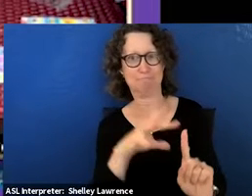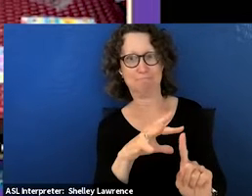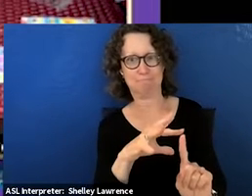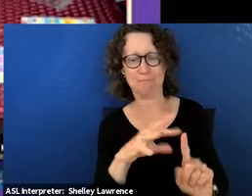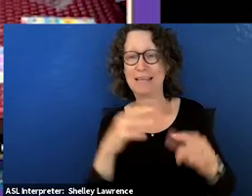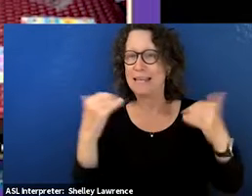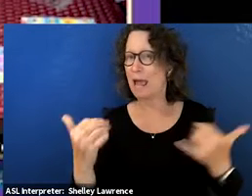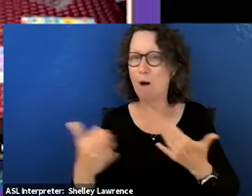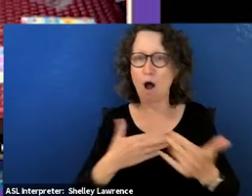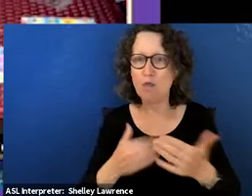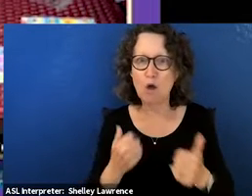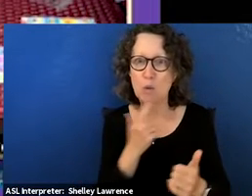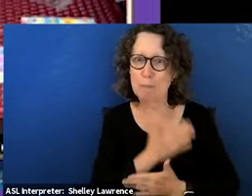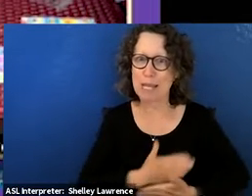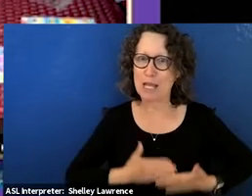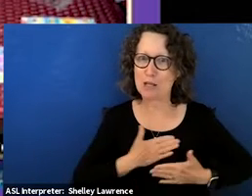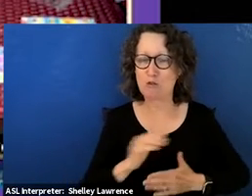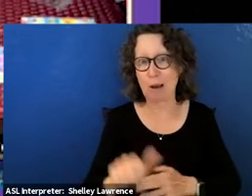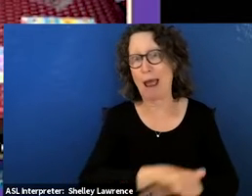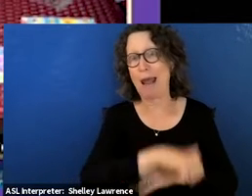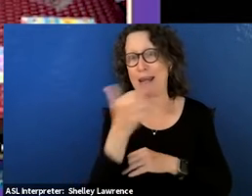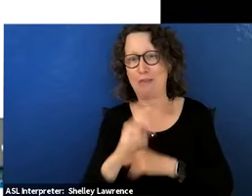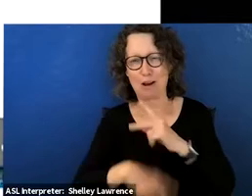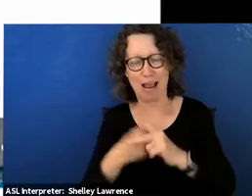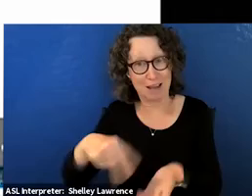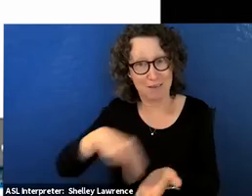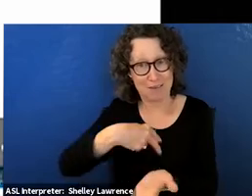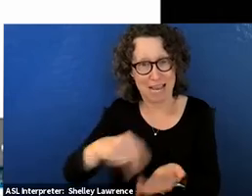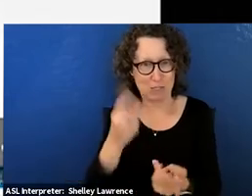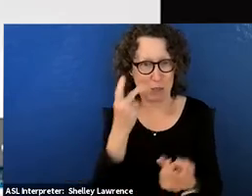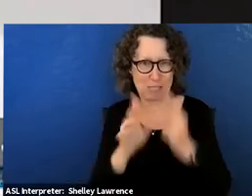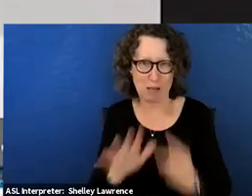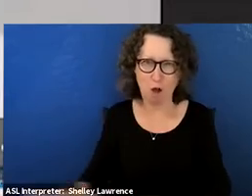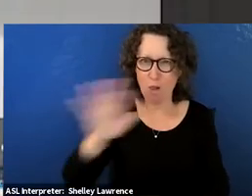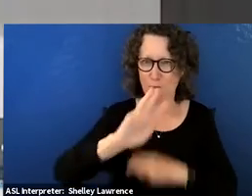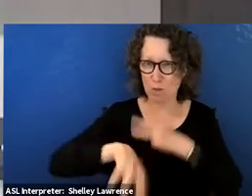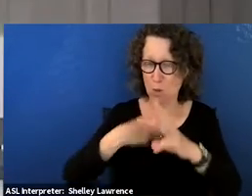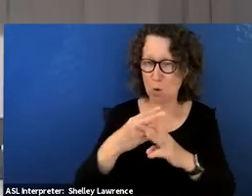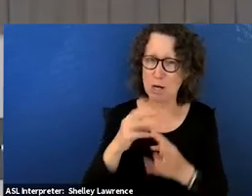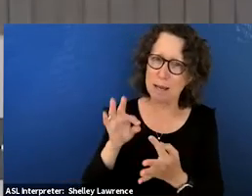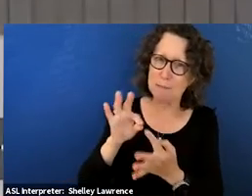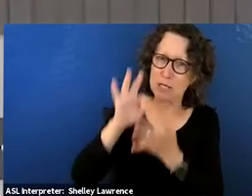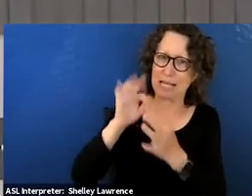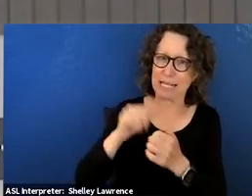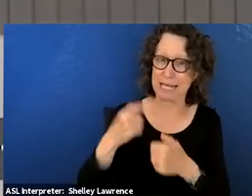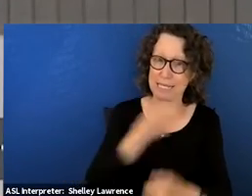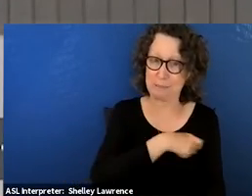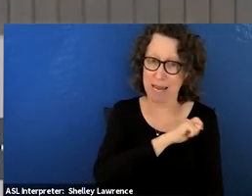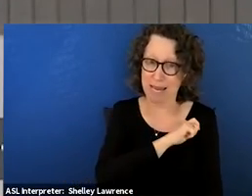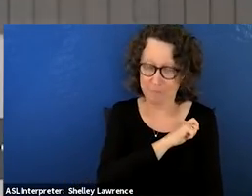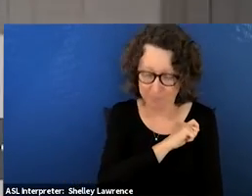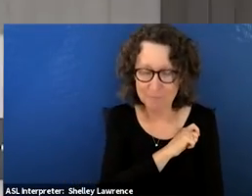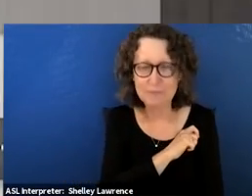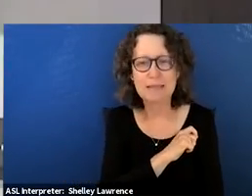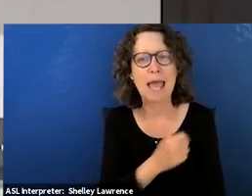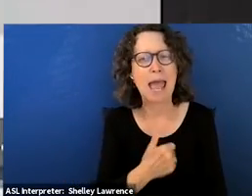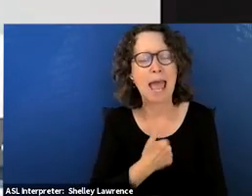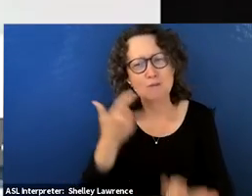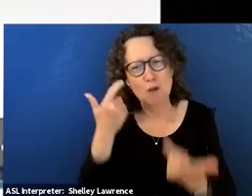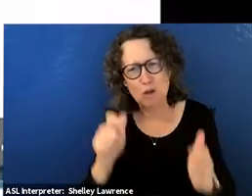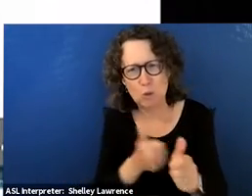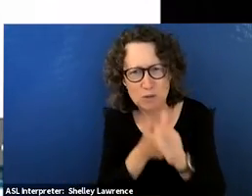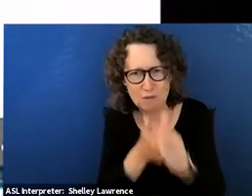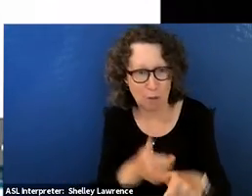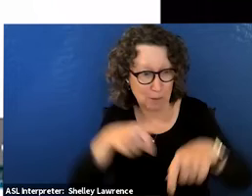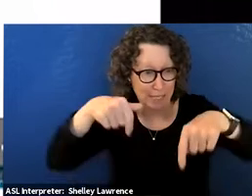a nuestros estudiantes artistas. Ahora, si bien van a tener otra forma de danza que la vemos en todo el mundo, particularmente en España, y